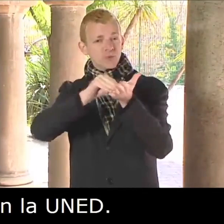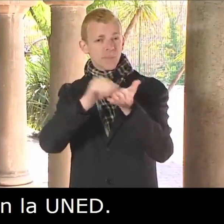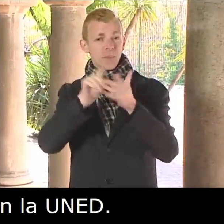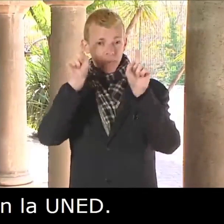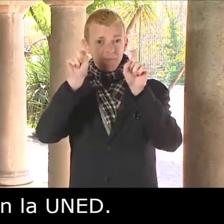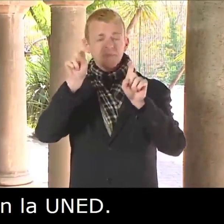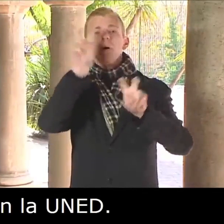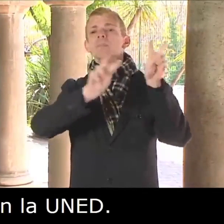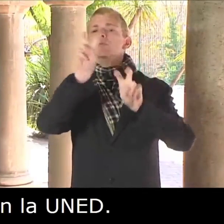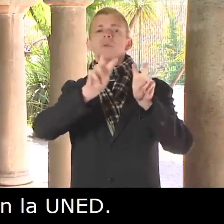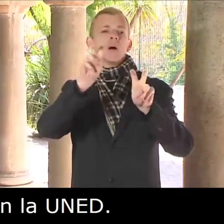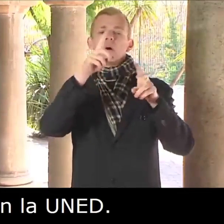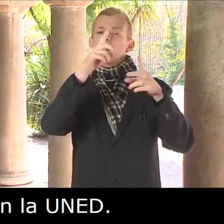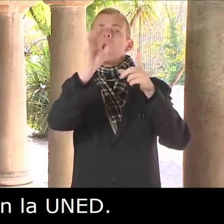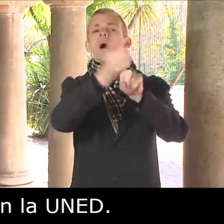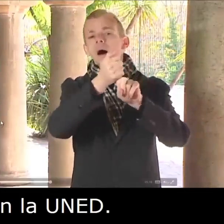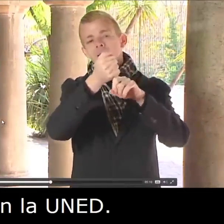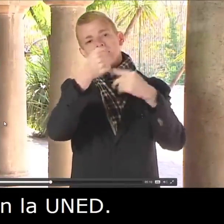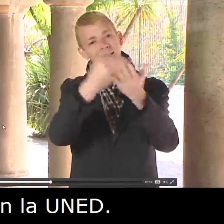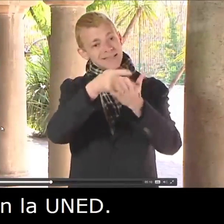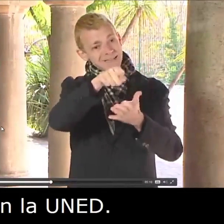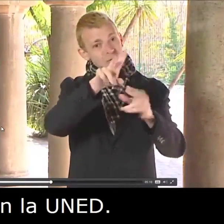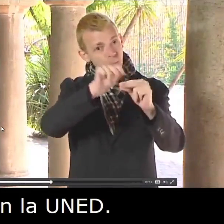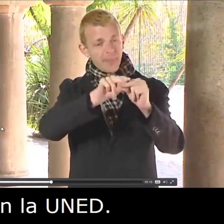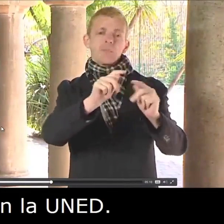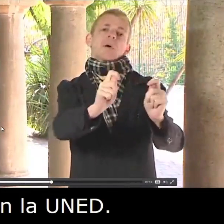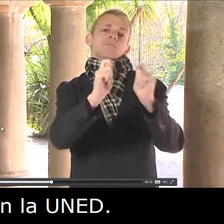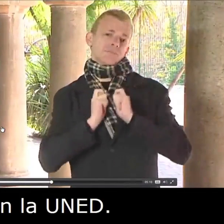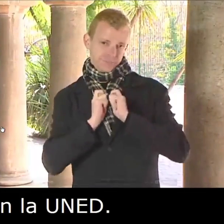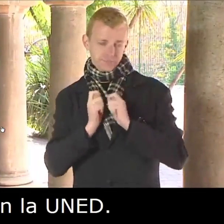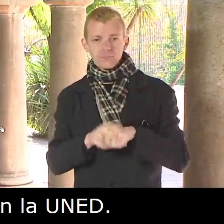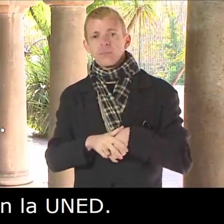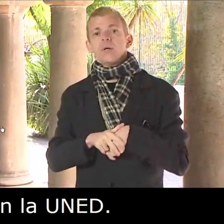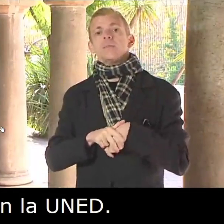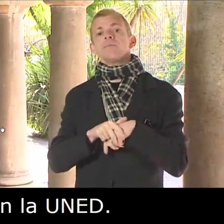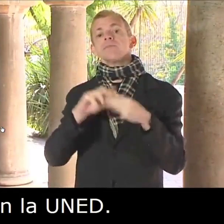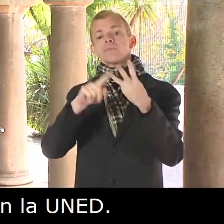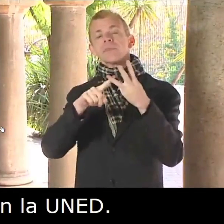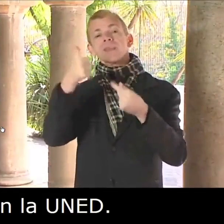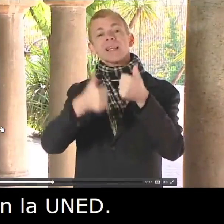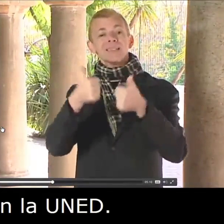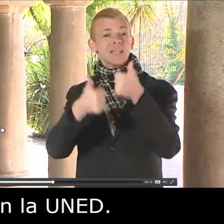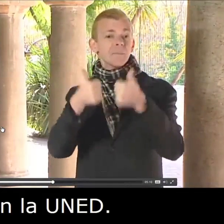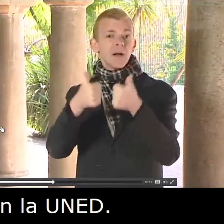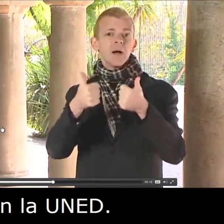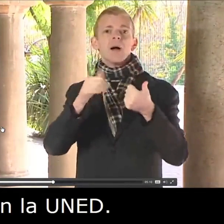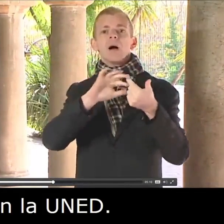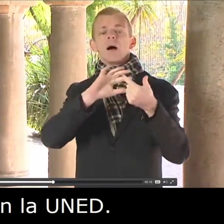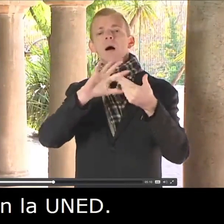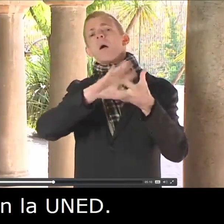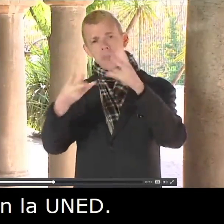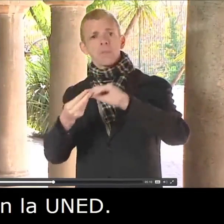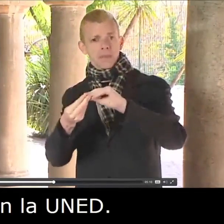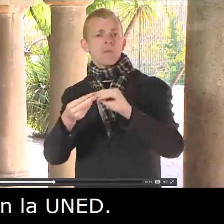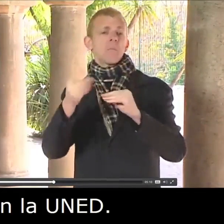y los exámenes que también sean adaptados para las personas sordas, de manera que si ese examen lleva implícito algún